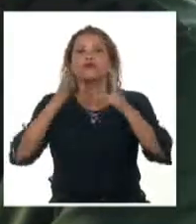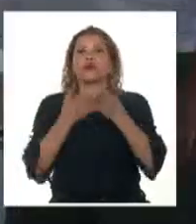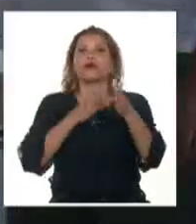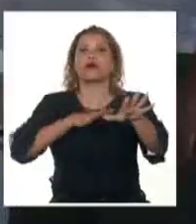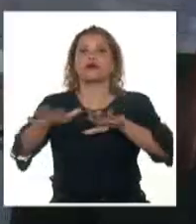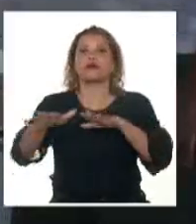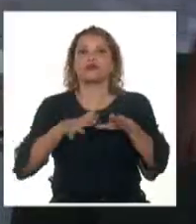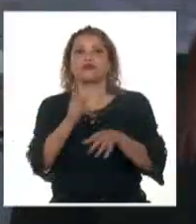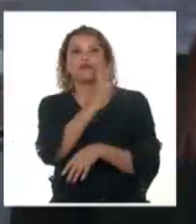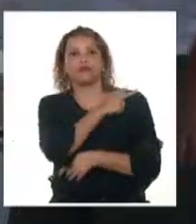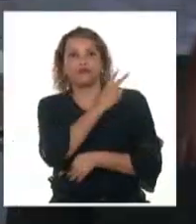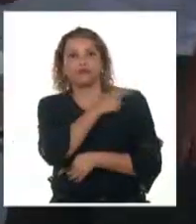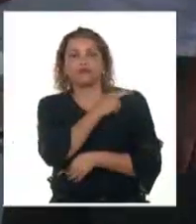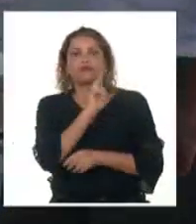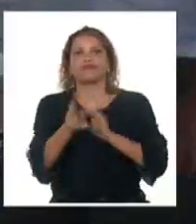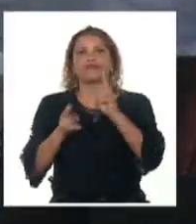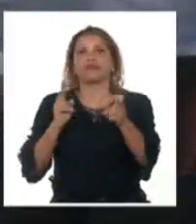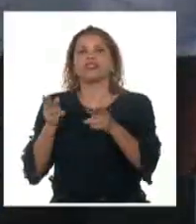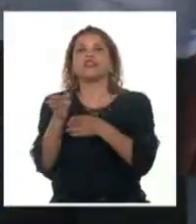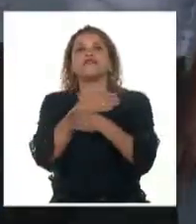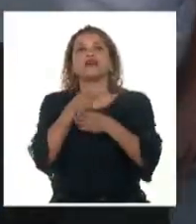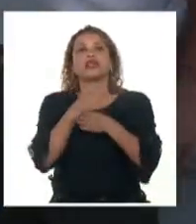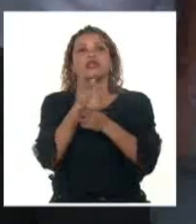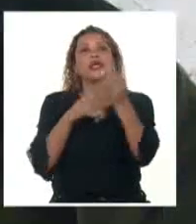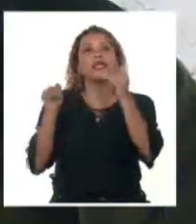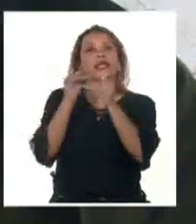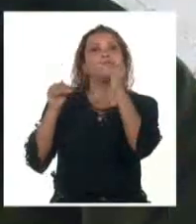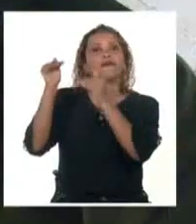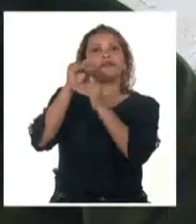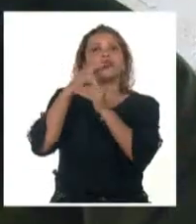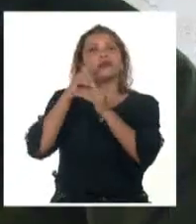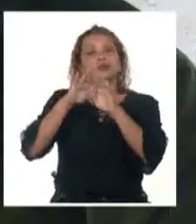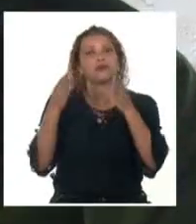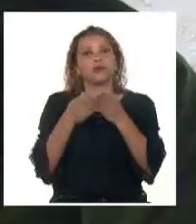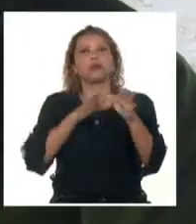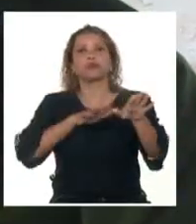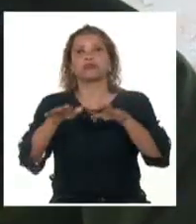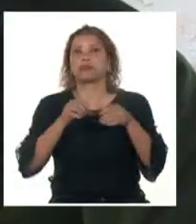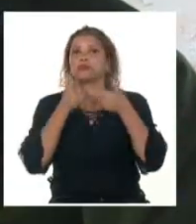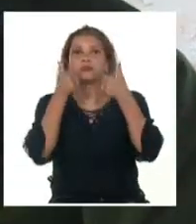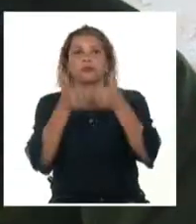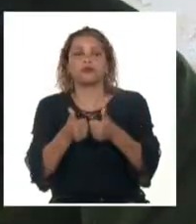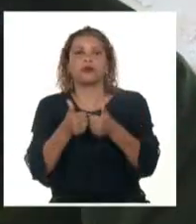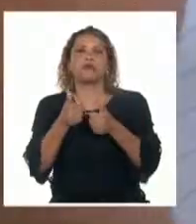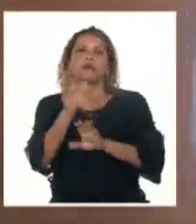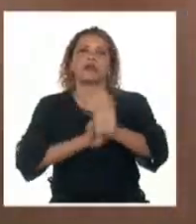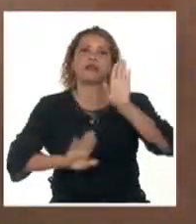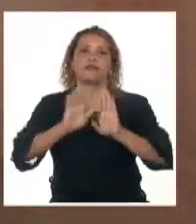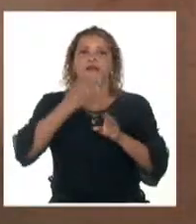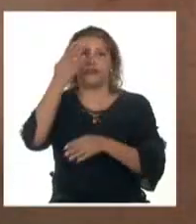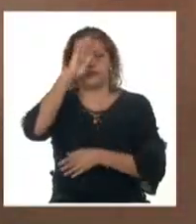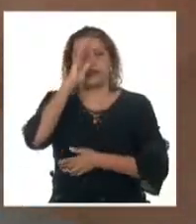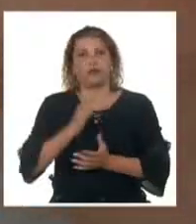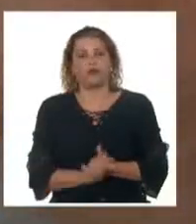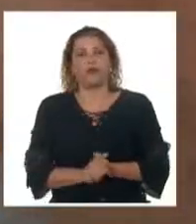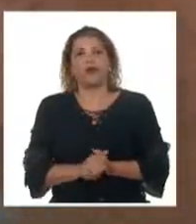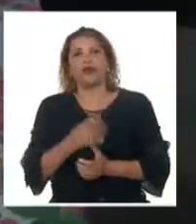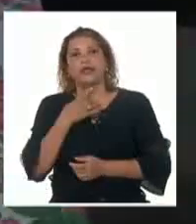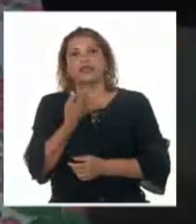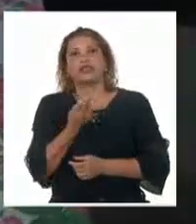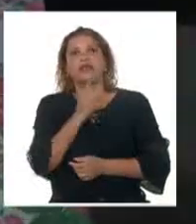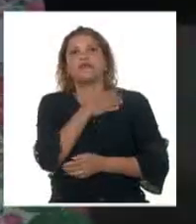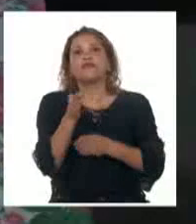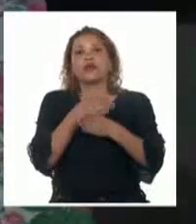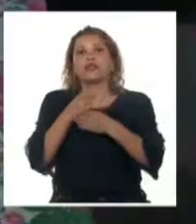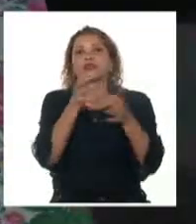de dirección y mando a los diferentes niveles durante la puesta en completa disposición combativa y la defensa se activaron los diferentes grupos